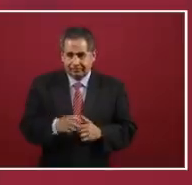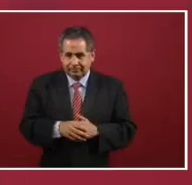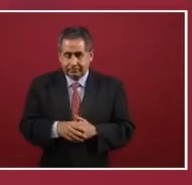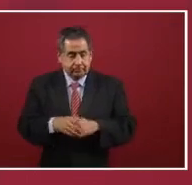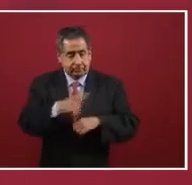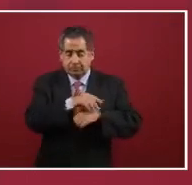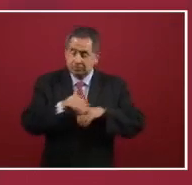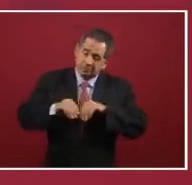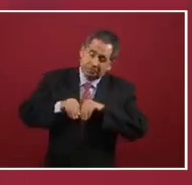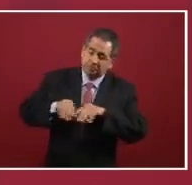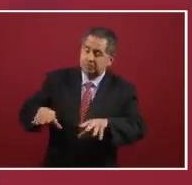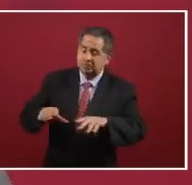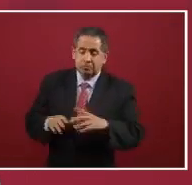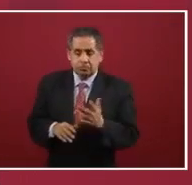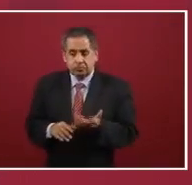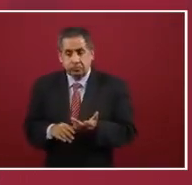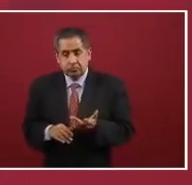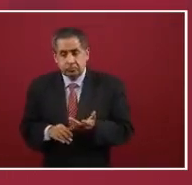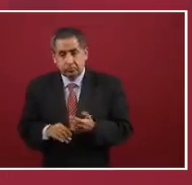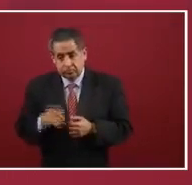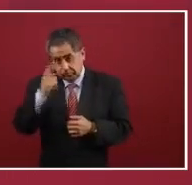influencia.